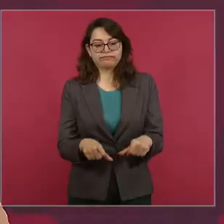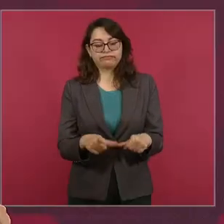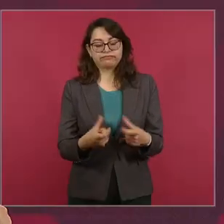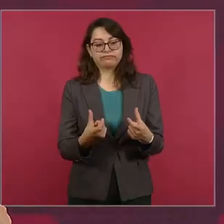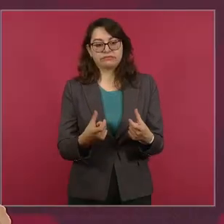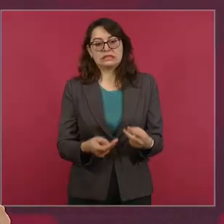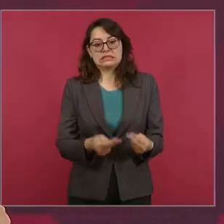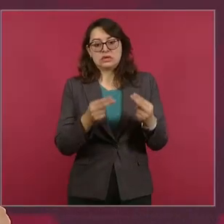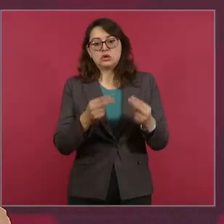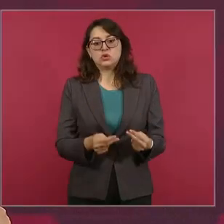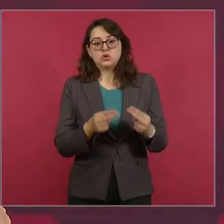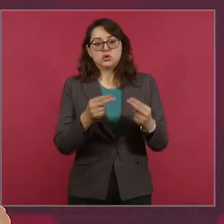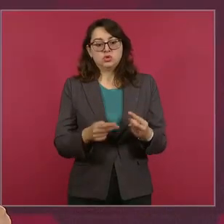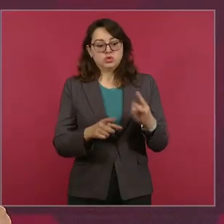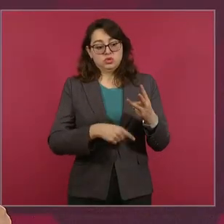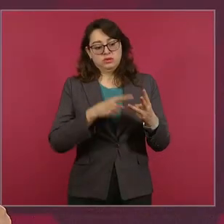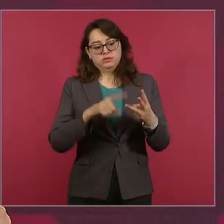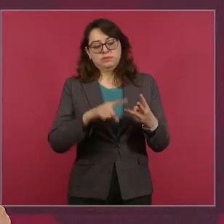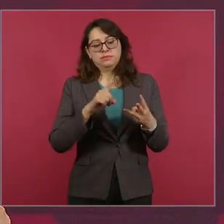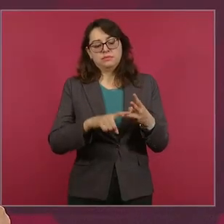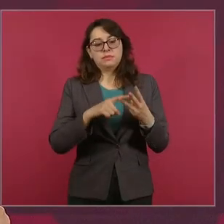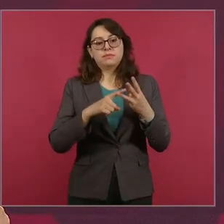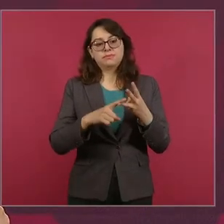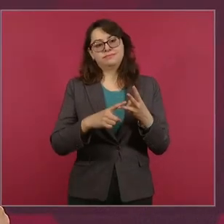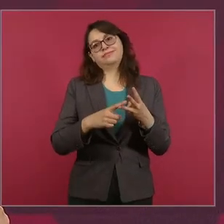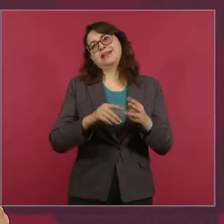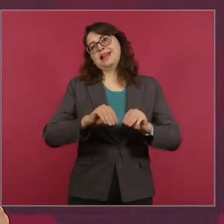a los medios de información,